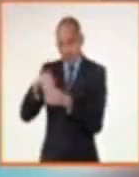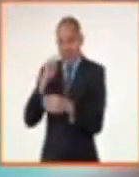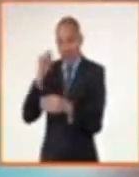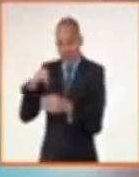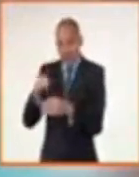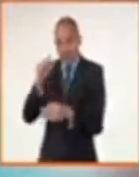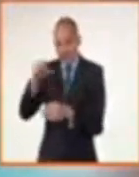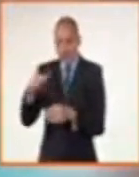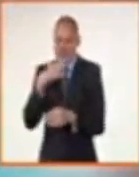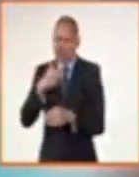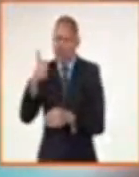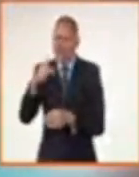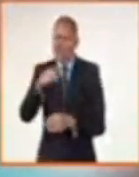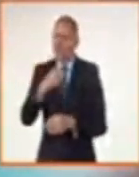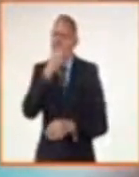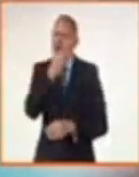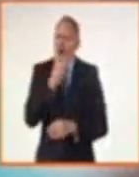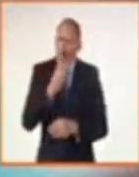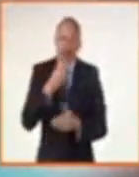estudiantes, universitarios, tenemos también